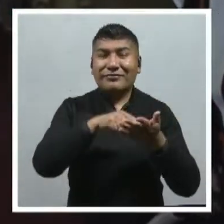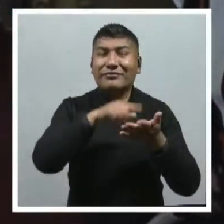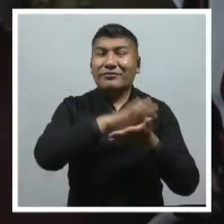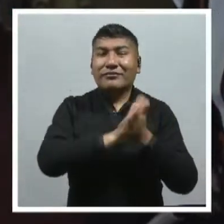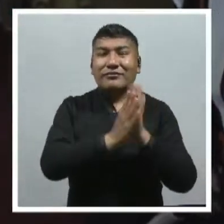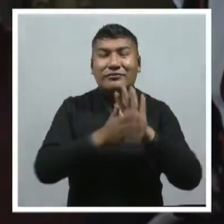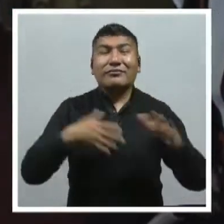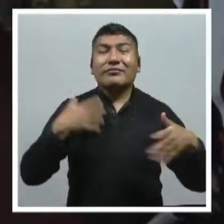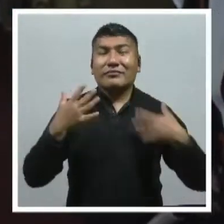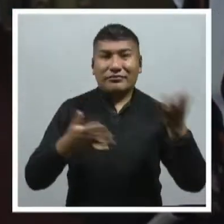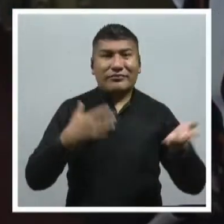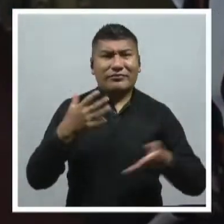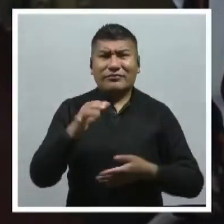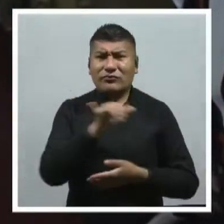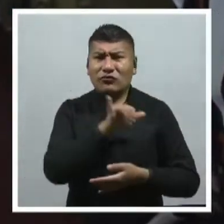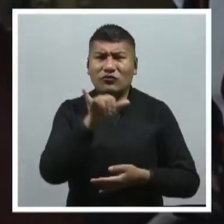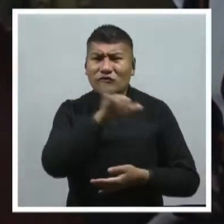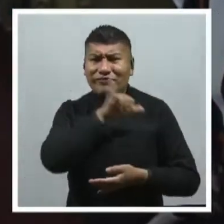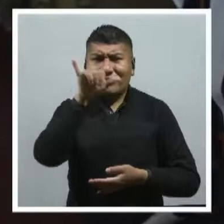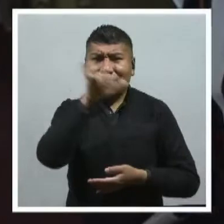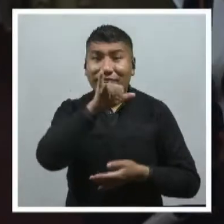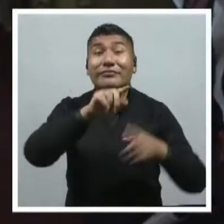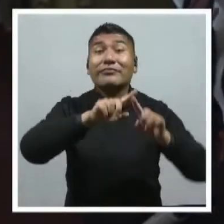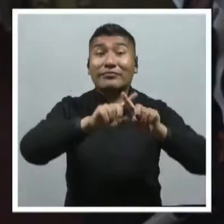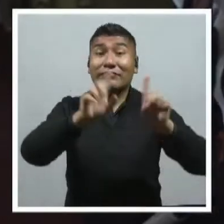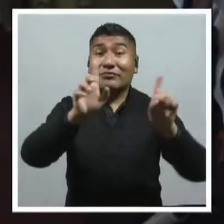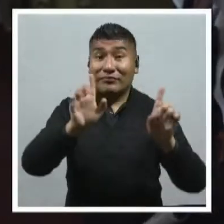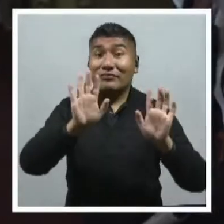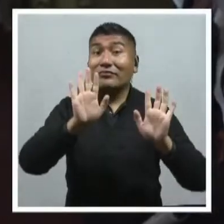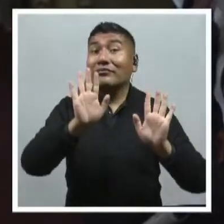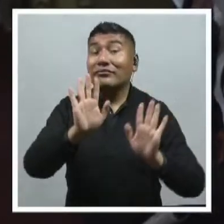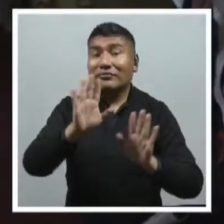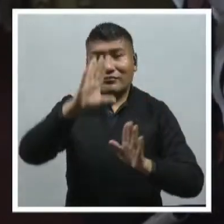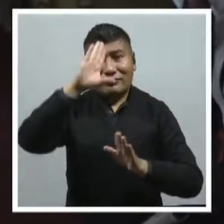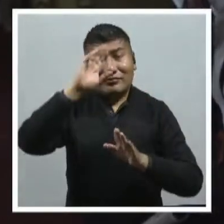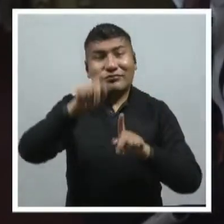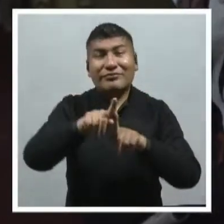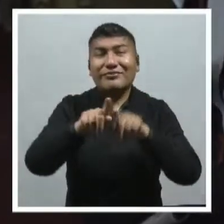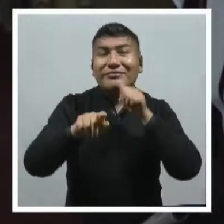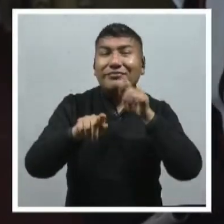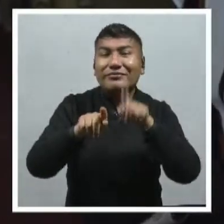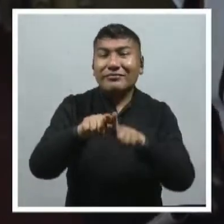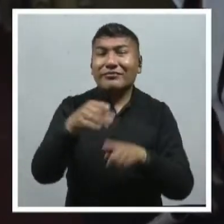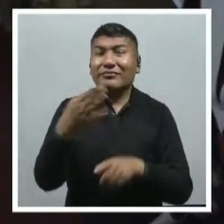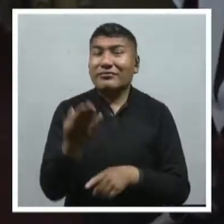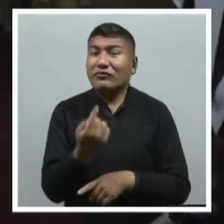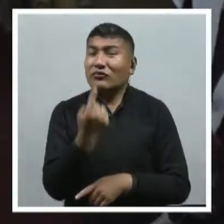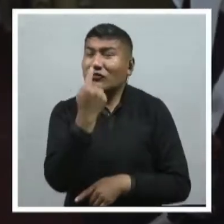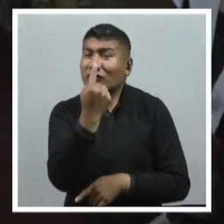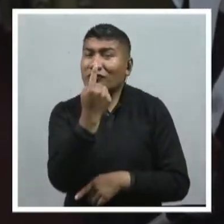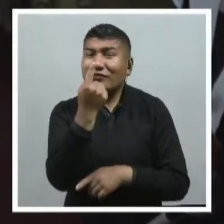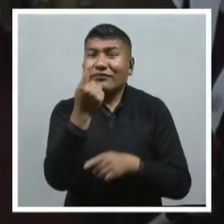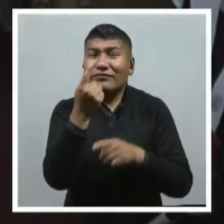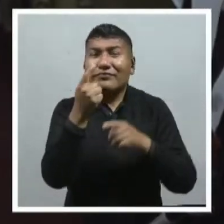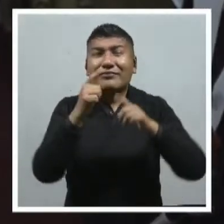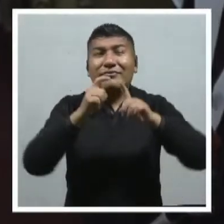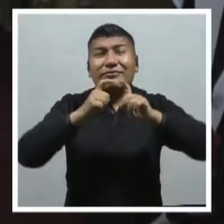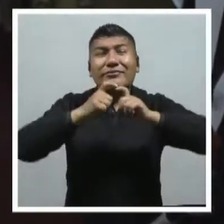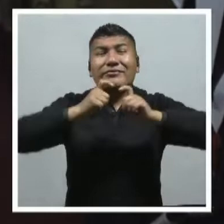la felicidad. Pero, queridos hermanos, hay una pequeña gran